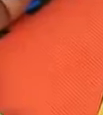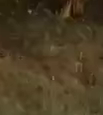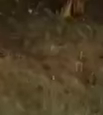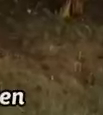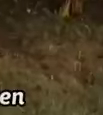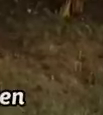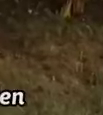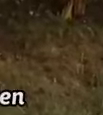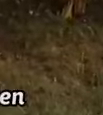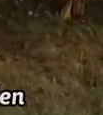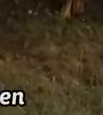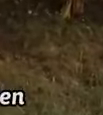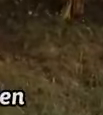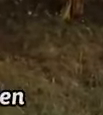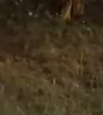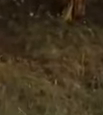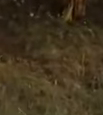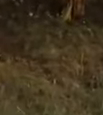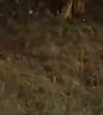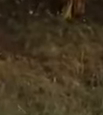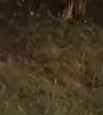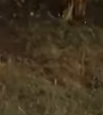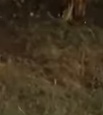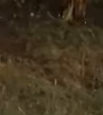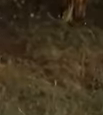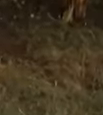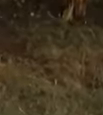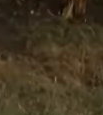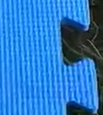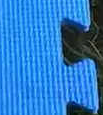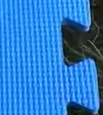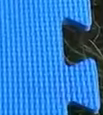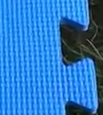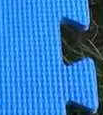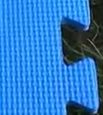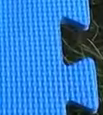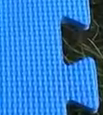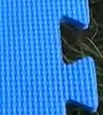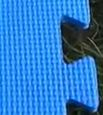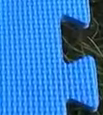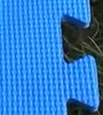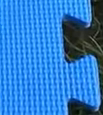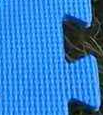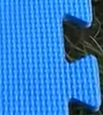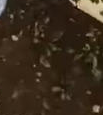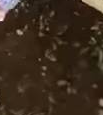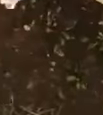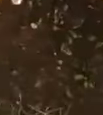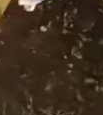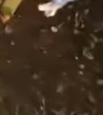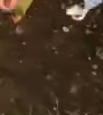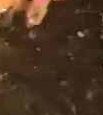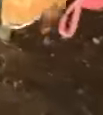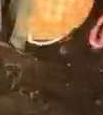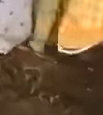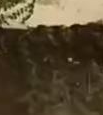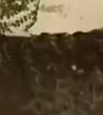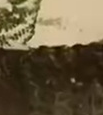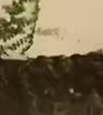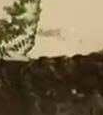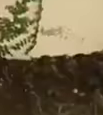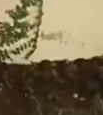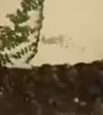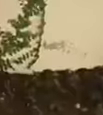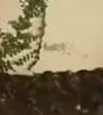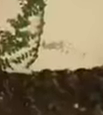mejillas. Por eso no entiendo que hablen tan mal de la mascarilla. Y encima, si vienen bichos, es ella la que